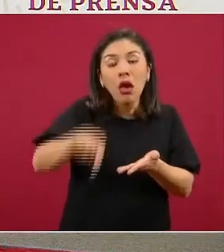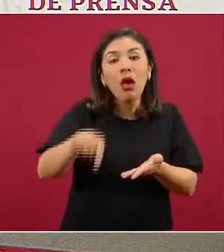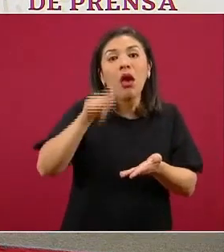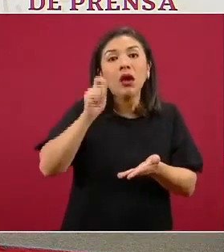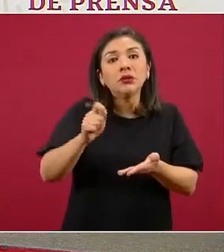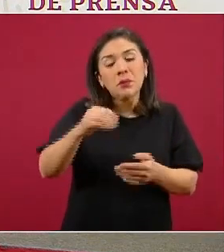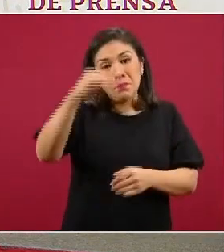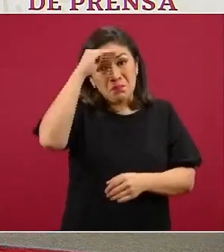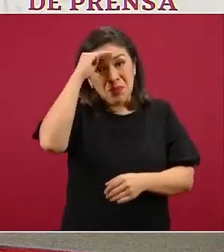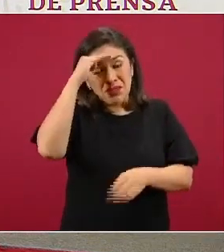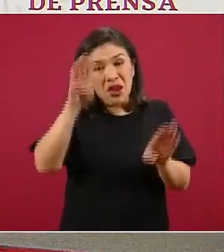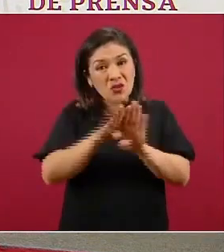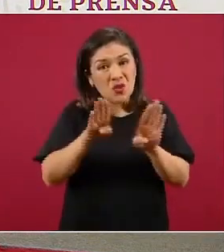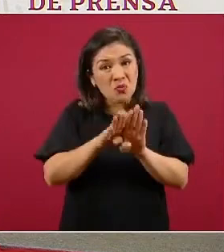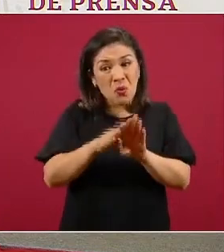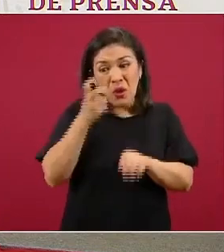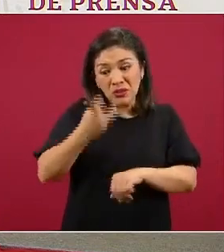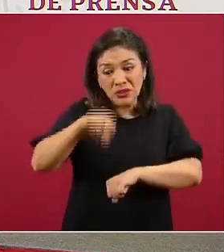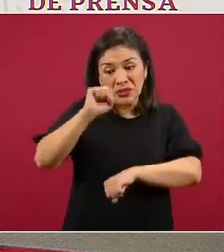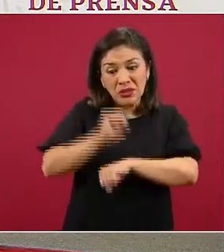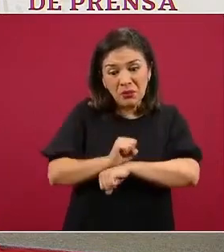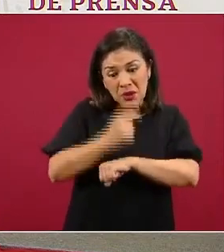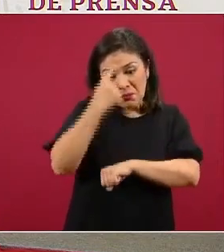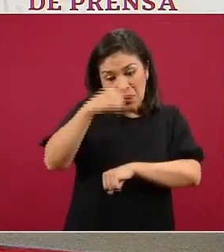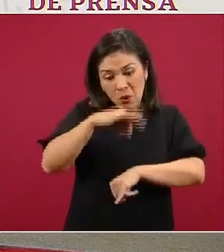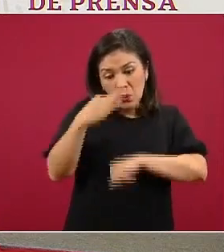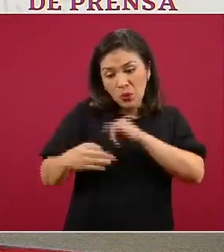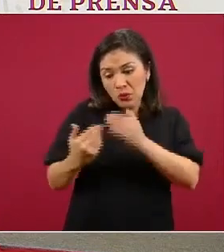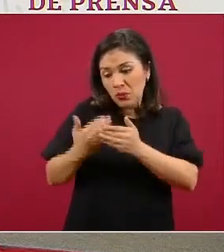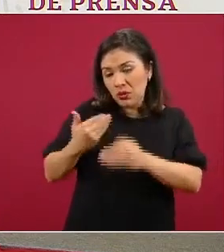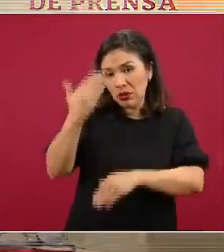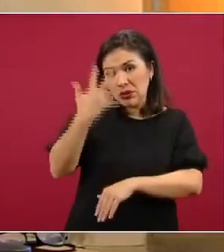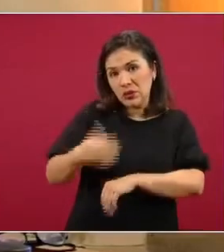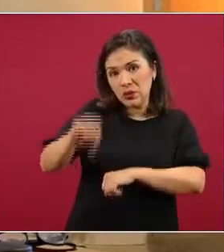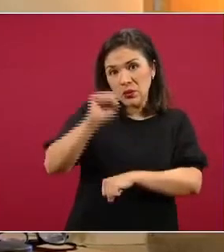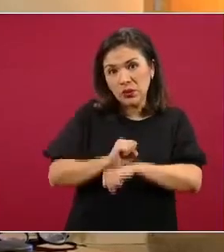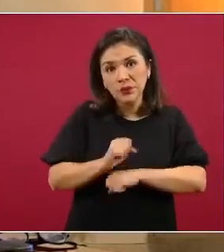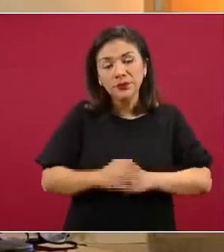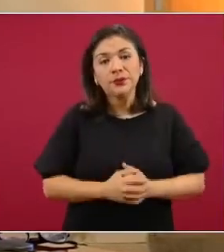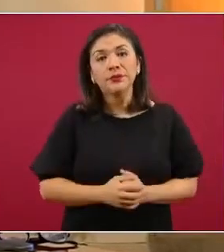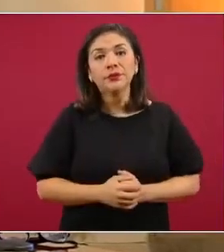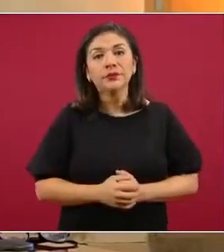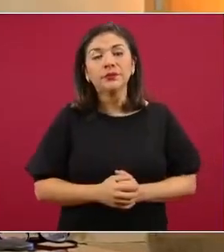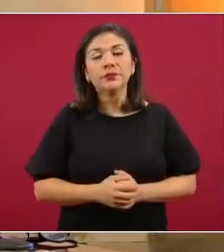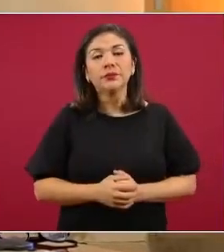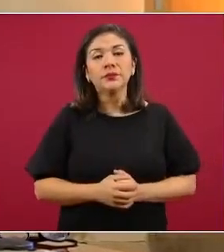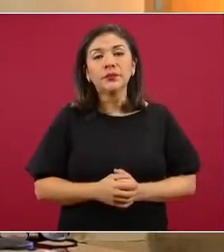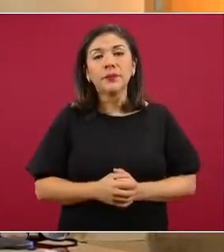lo esperado de acuerdo a esa semana de los últimos 5 años. La siguiente, por favor.